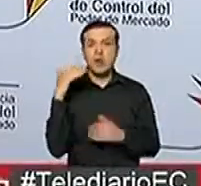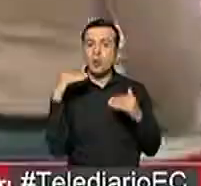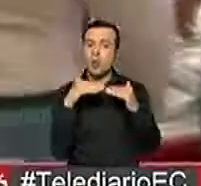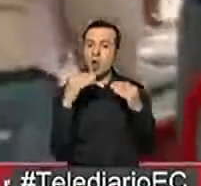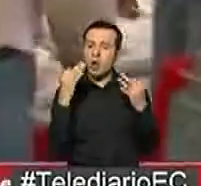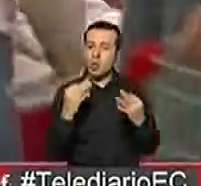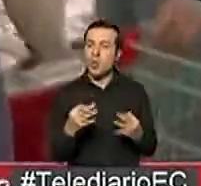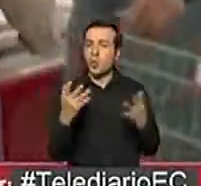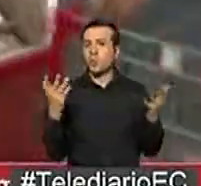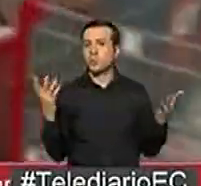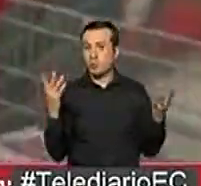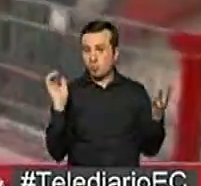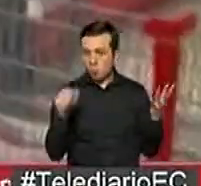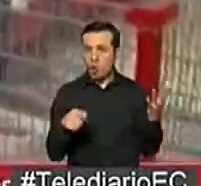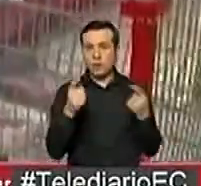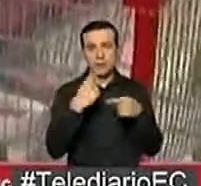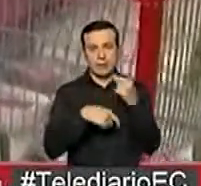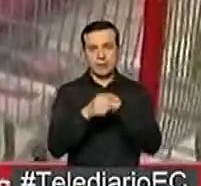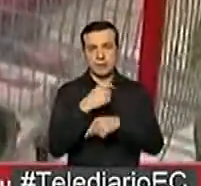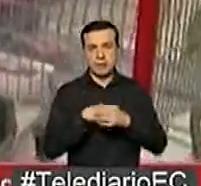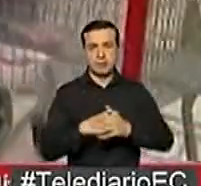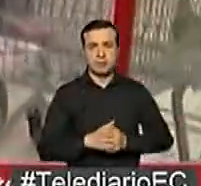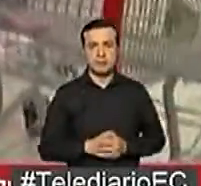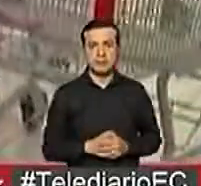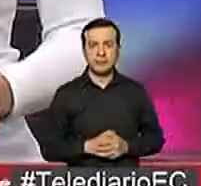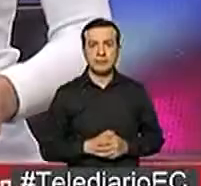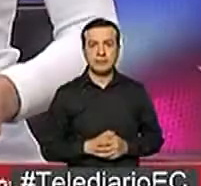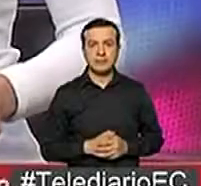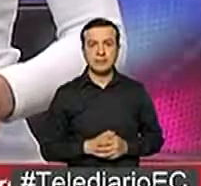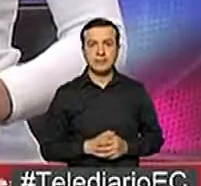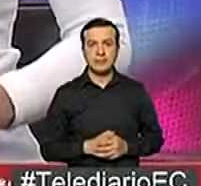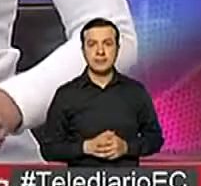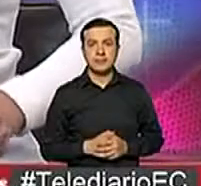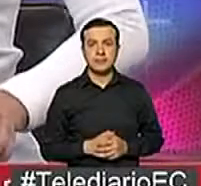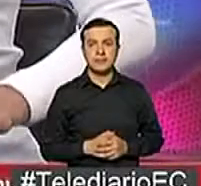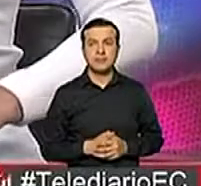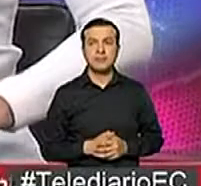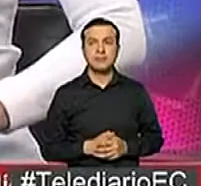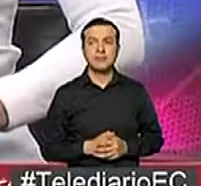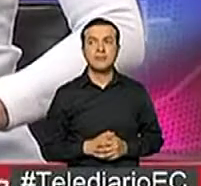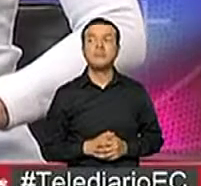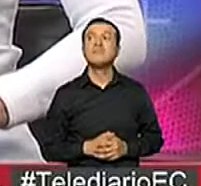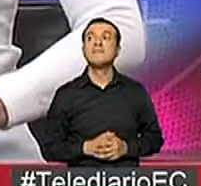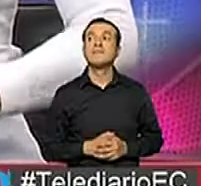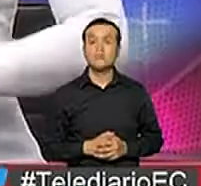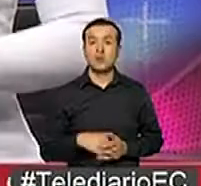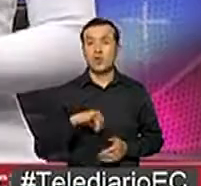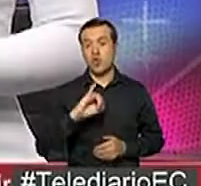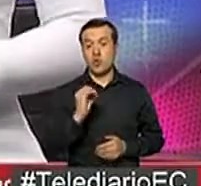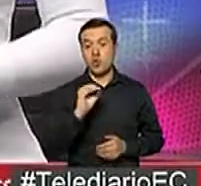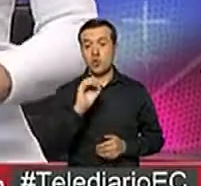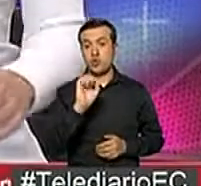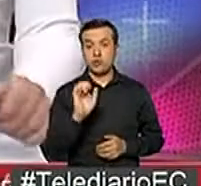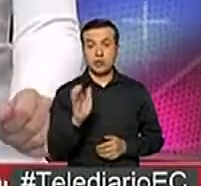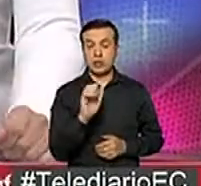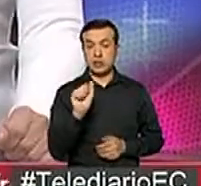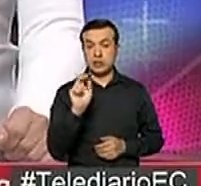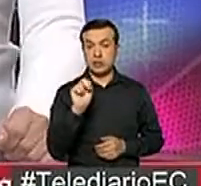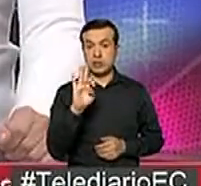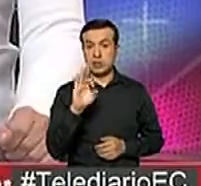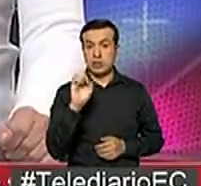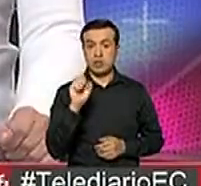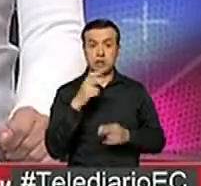justas. Santiago Tello, Medios Públicos. José Santos, ex representante